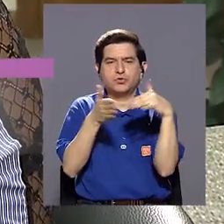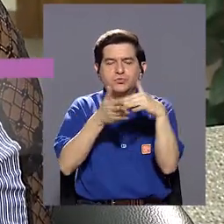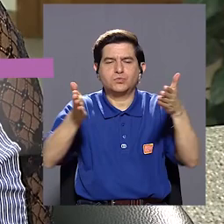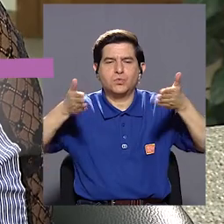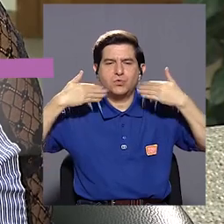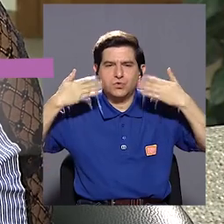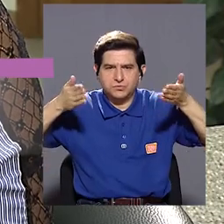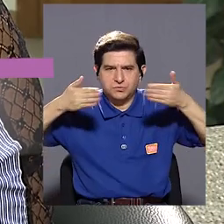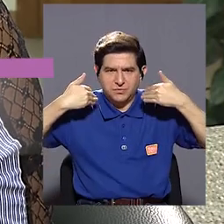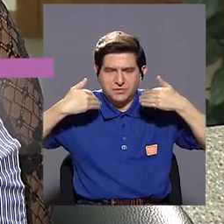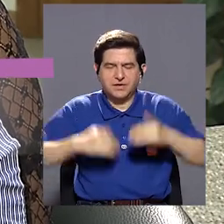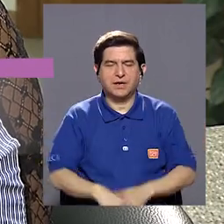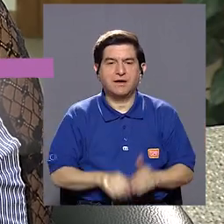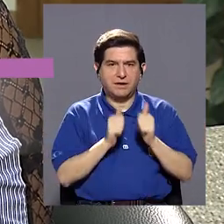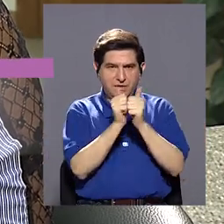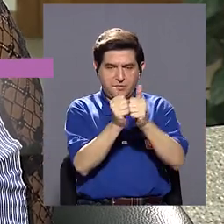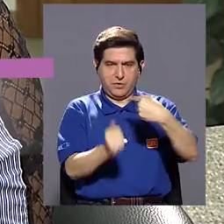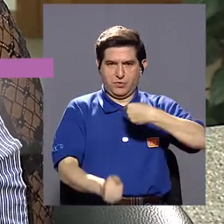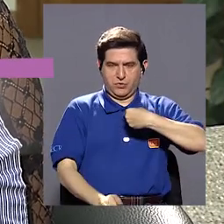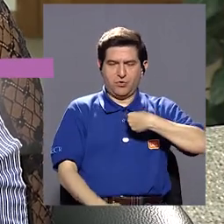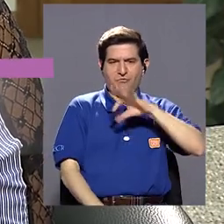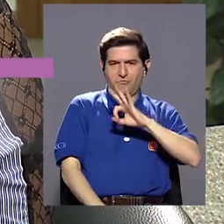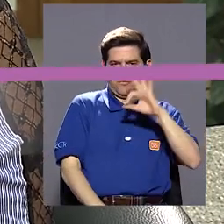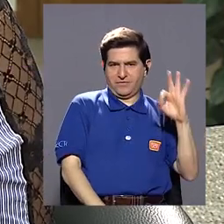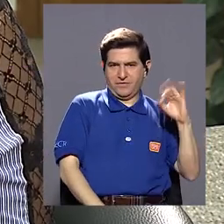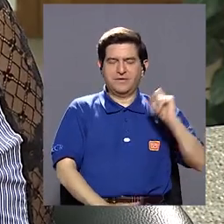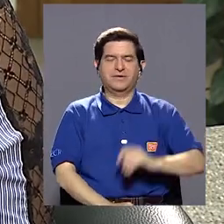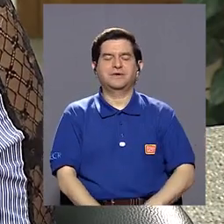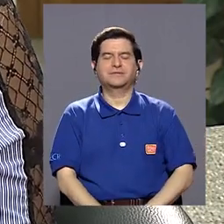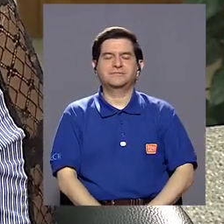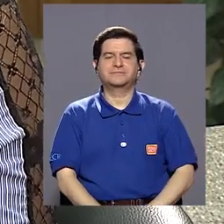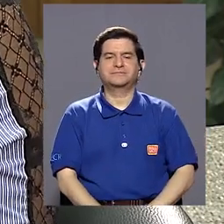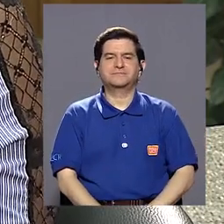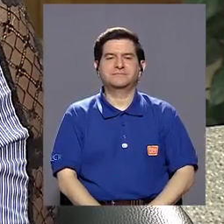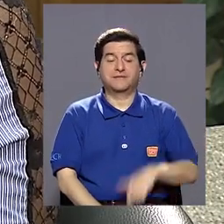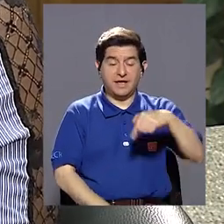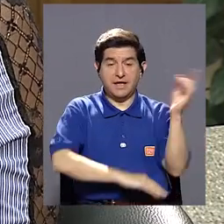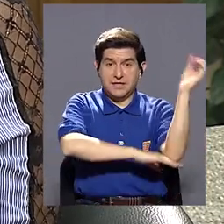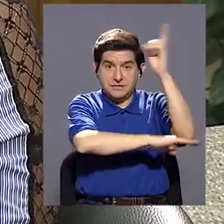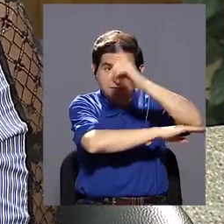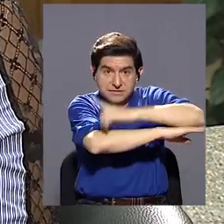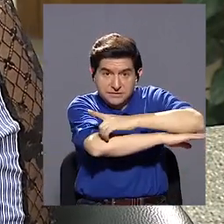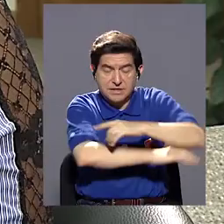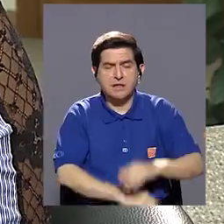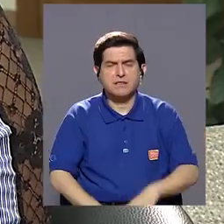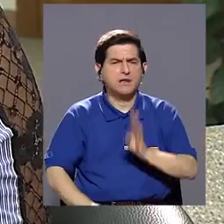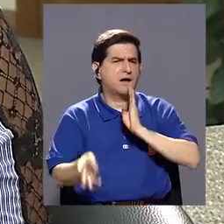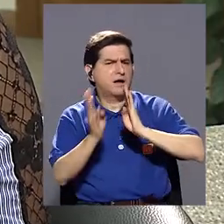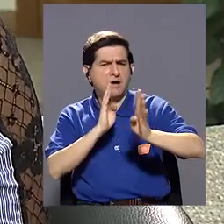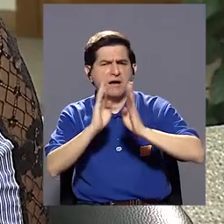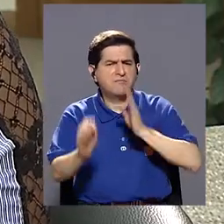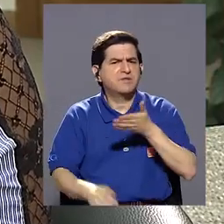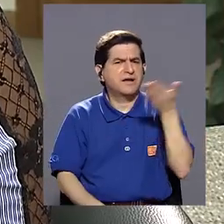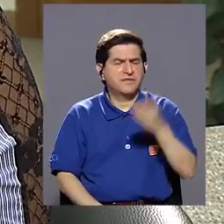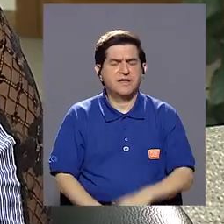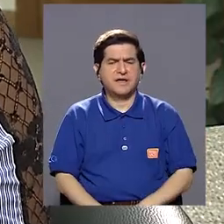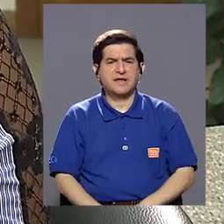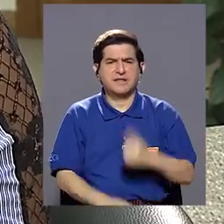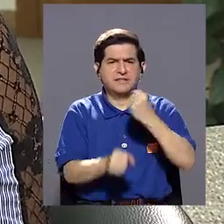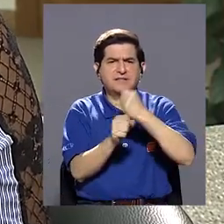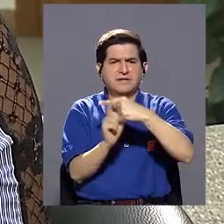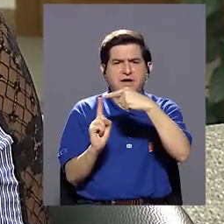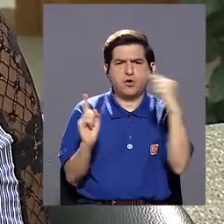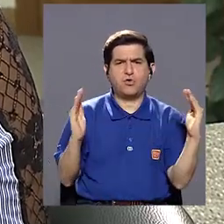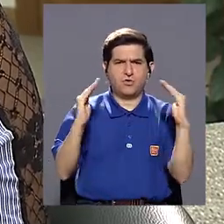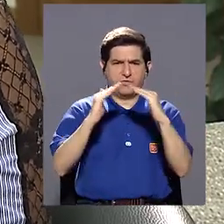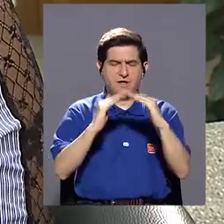la Organización para Estudios Tropicales y le acompañará su servidora Fabiola Fernández Trejos. El día de hoy vamos a conversar